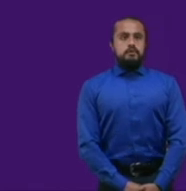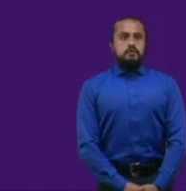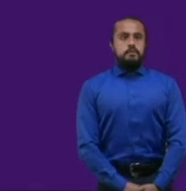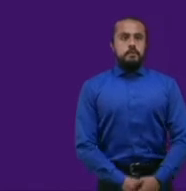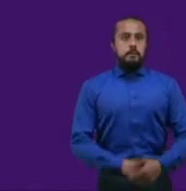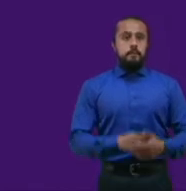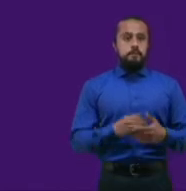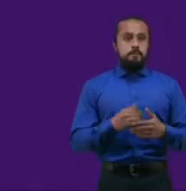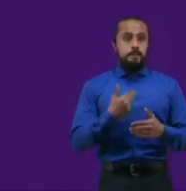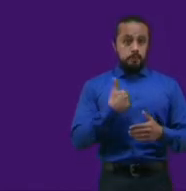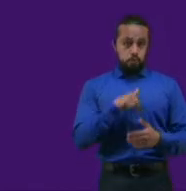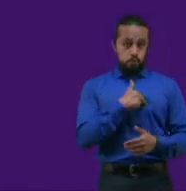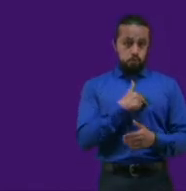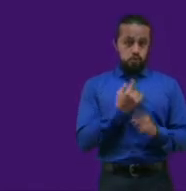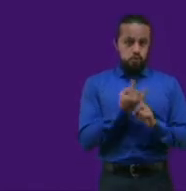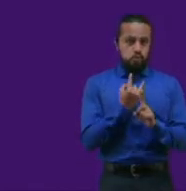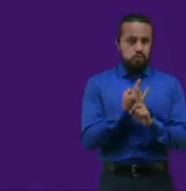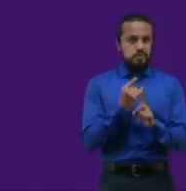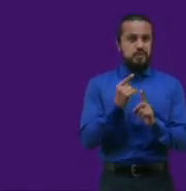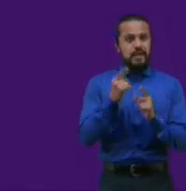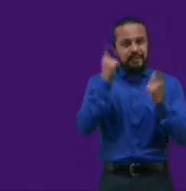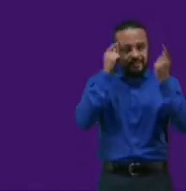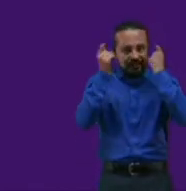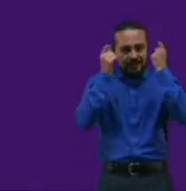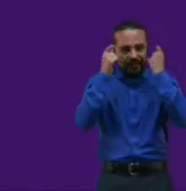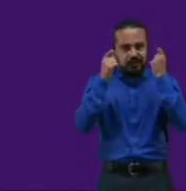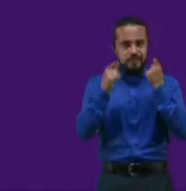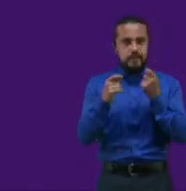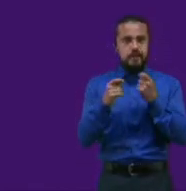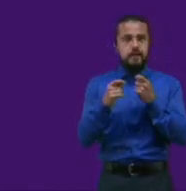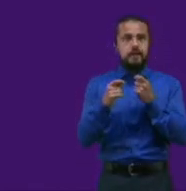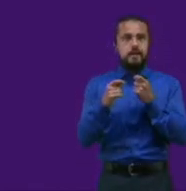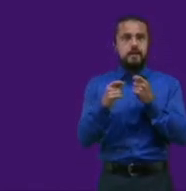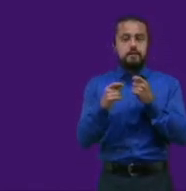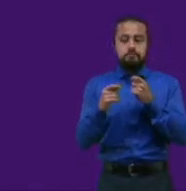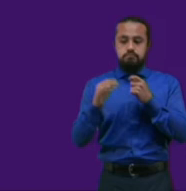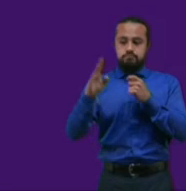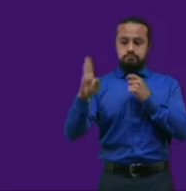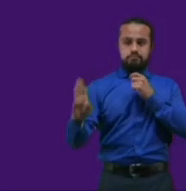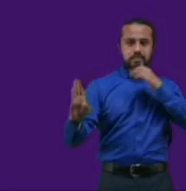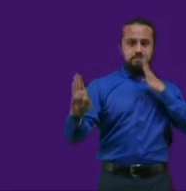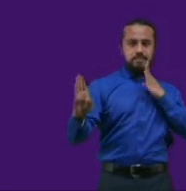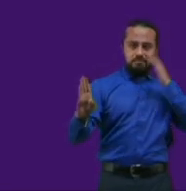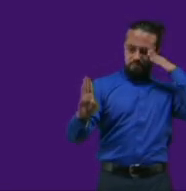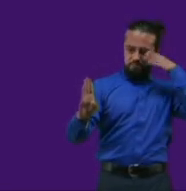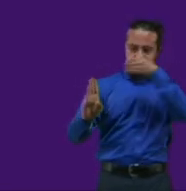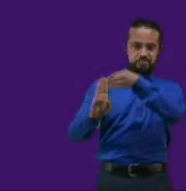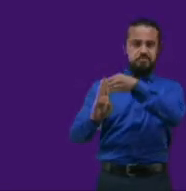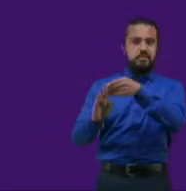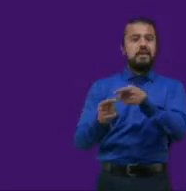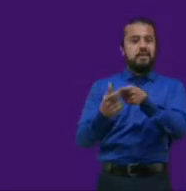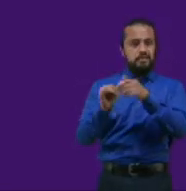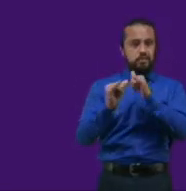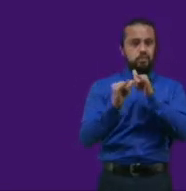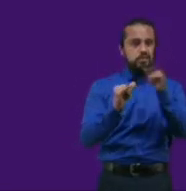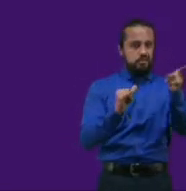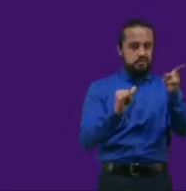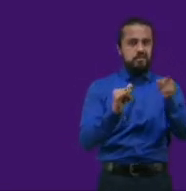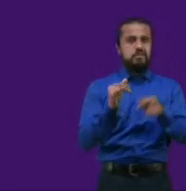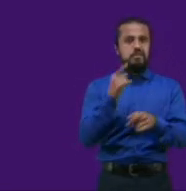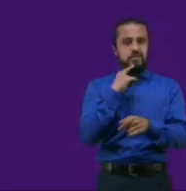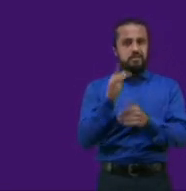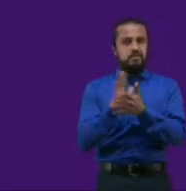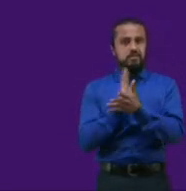B2B tenemos exactamente el mismo, digamos que, o la misma necesidad de medición que mencionó Simón en un mundo